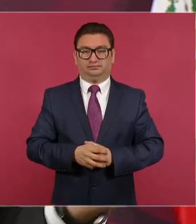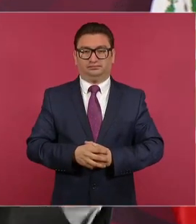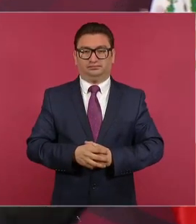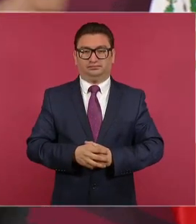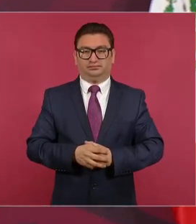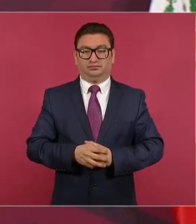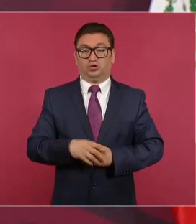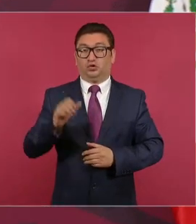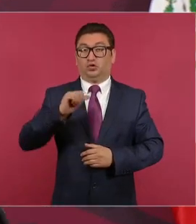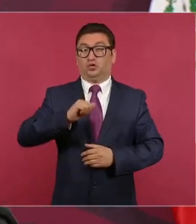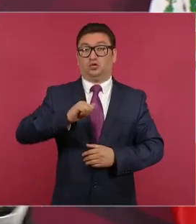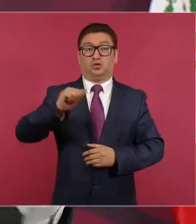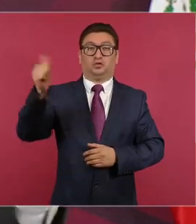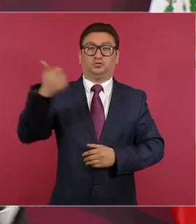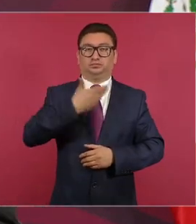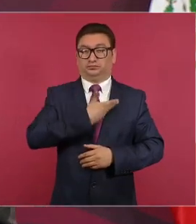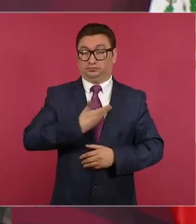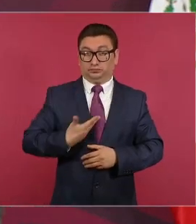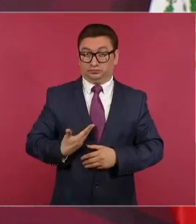El resto